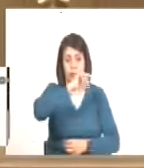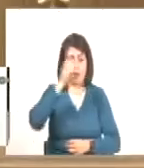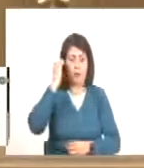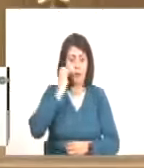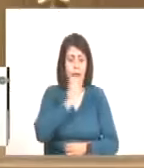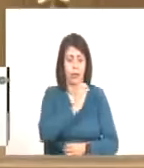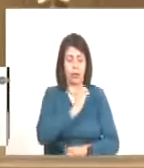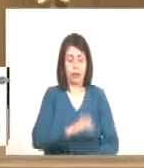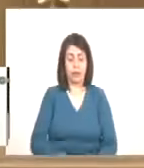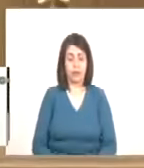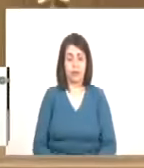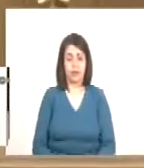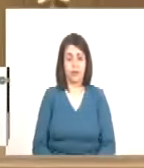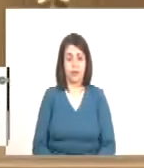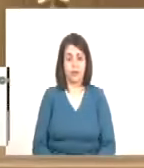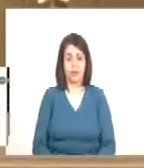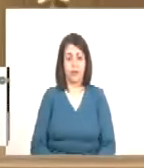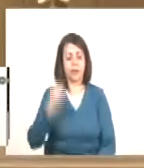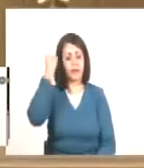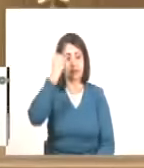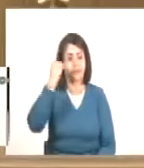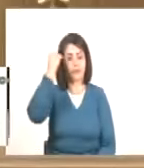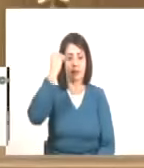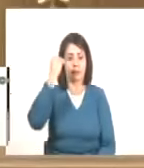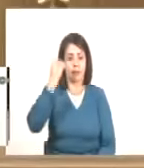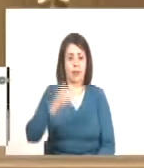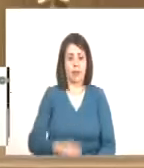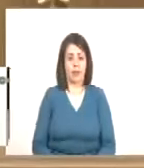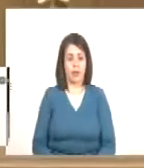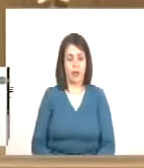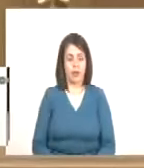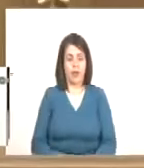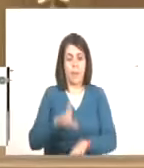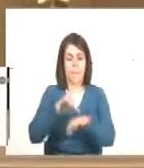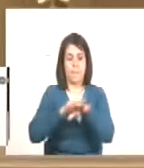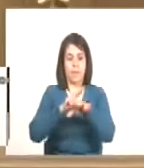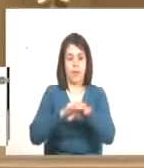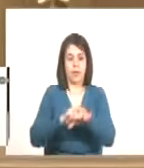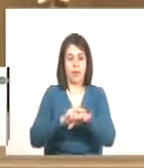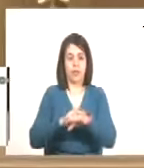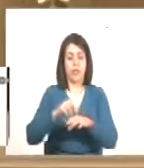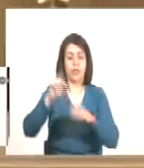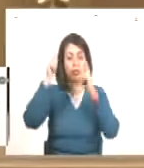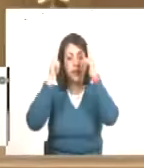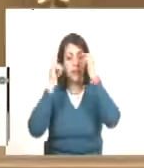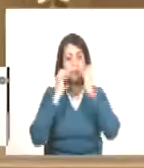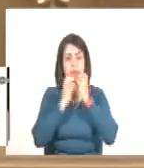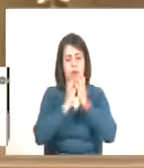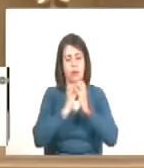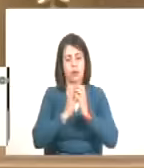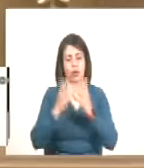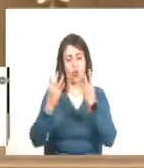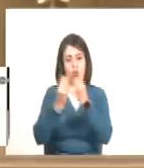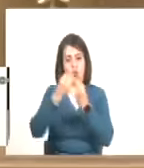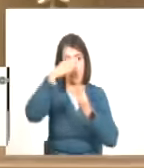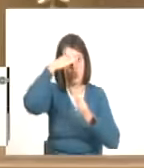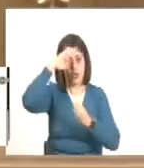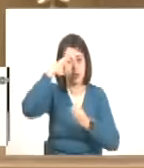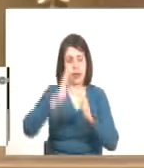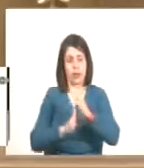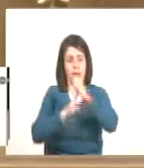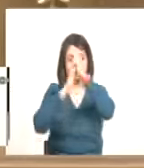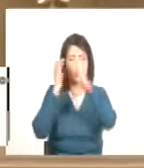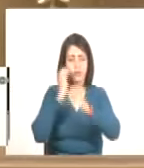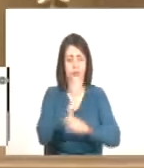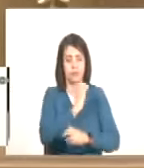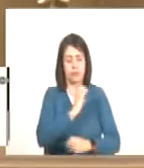Fidel Castro Ruz. Considerando que el médico Che Guevara desembarcó en Cuba junto al líder revolucionario